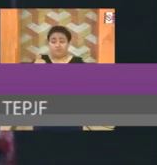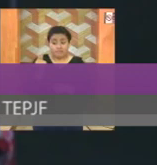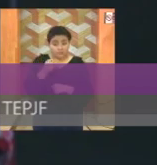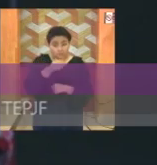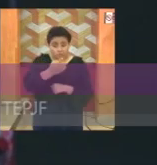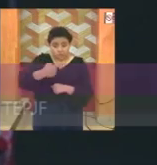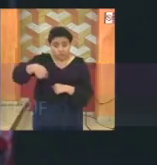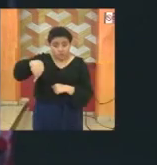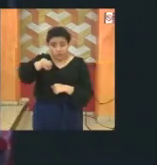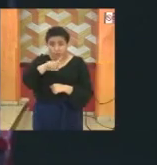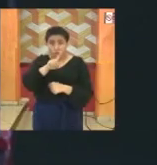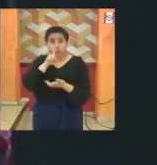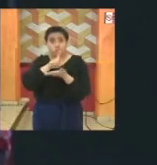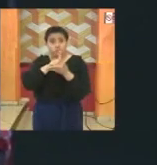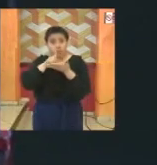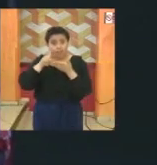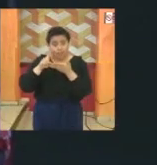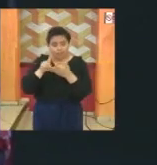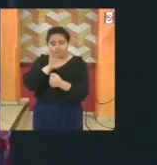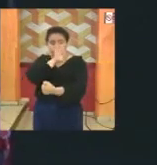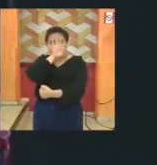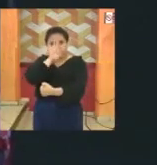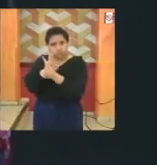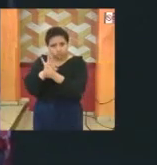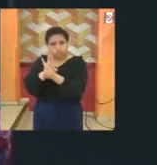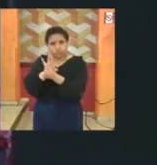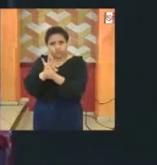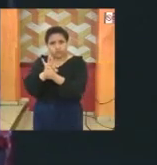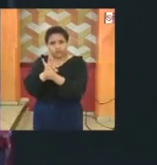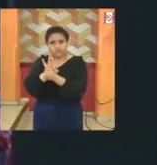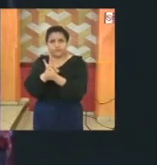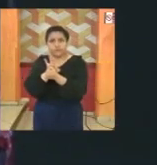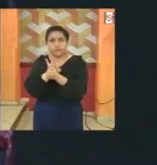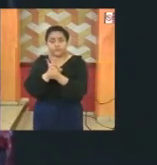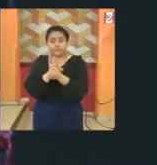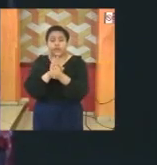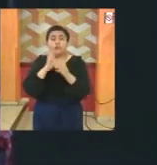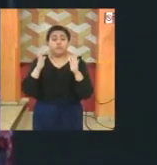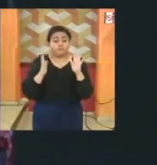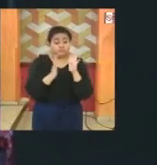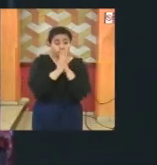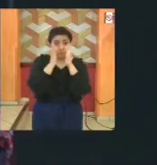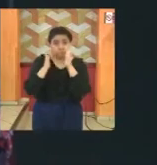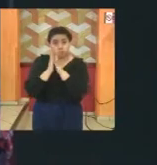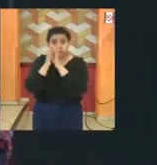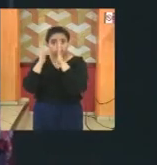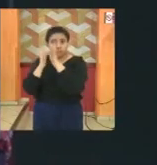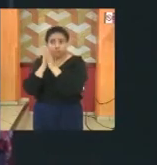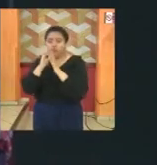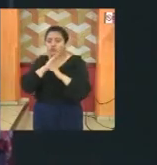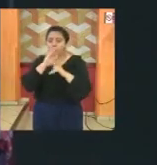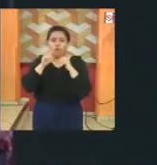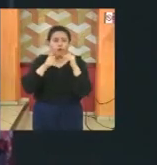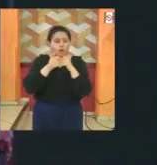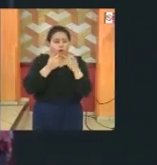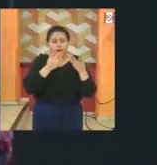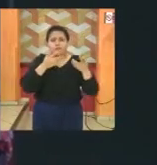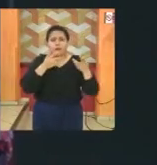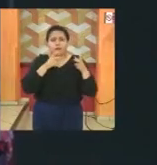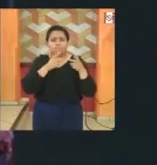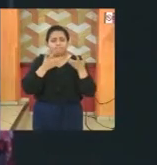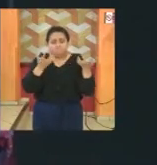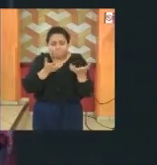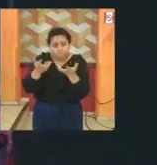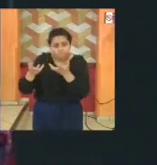derechos humanos, en especial para desarrollarse y participar en la vida pública y política del país y el desempeño de la